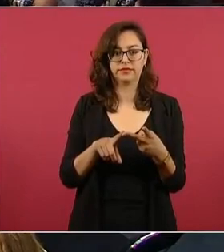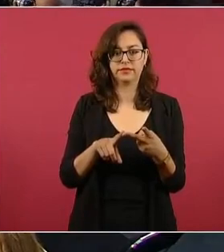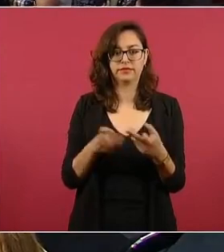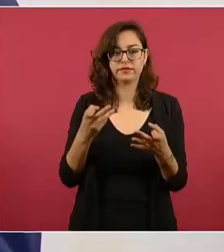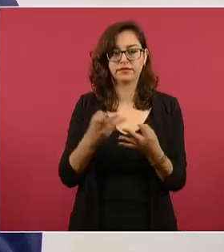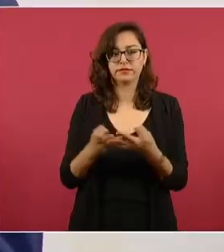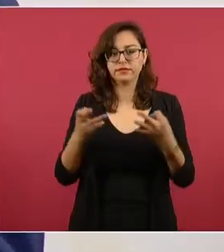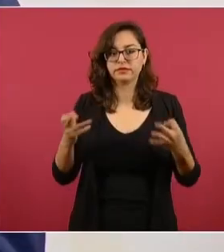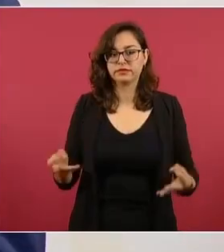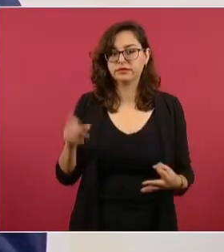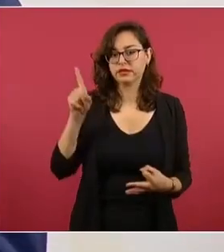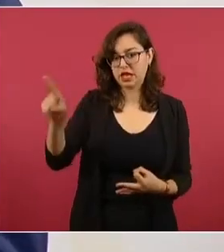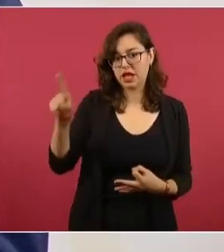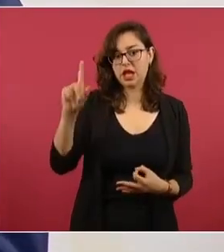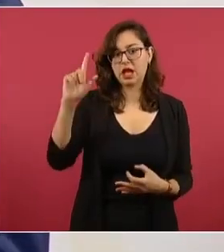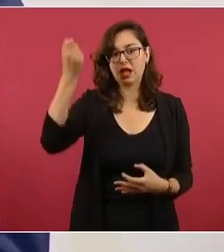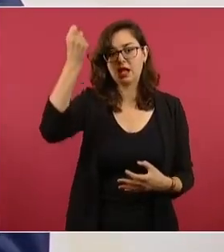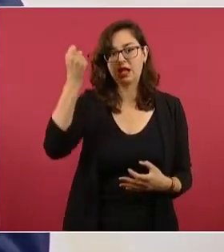Sinaloa,